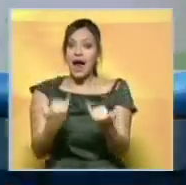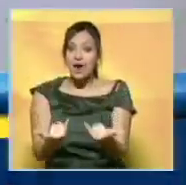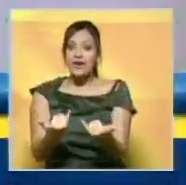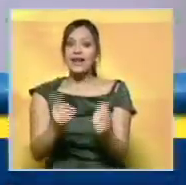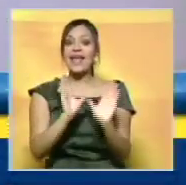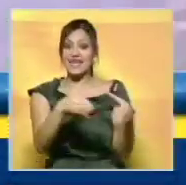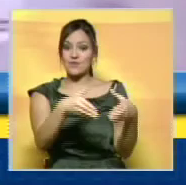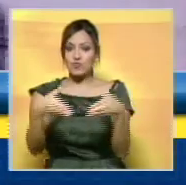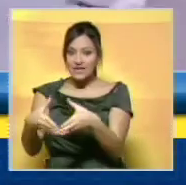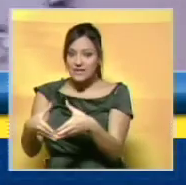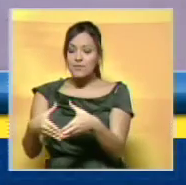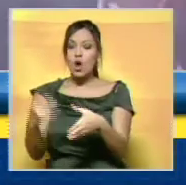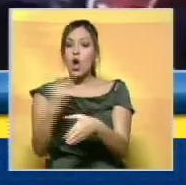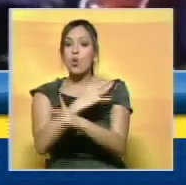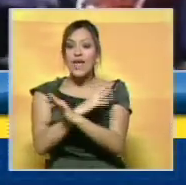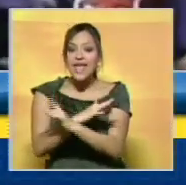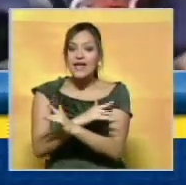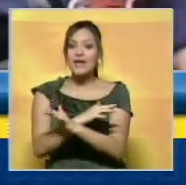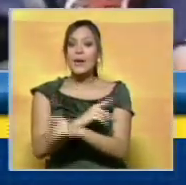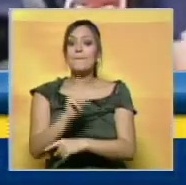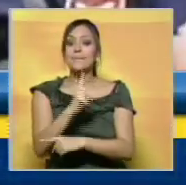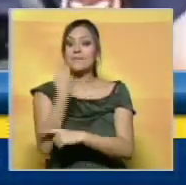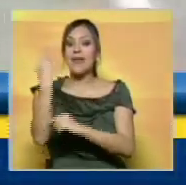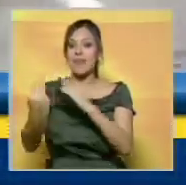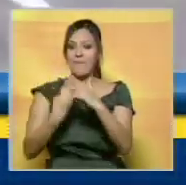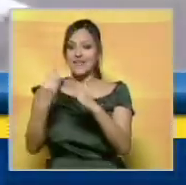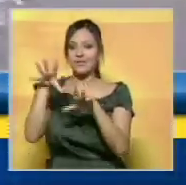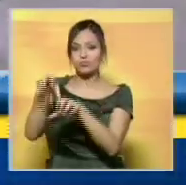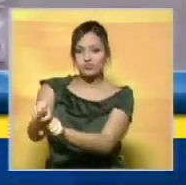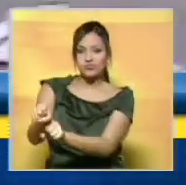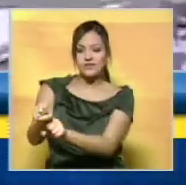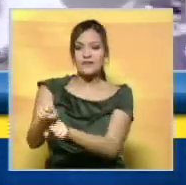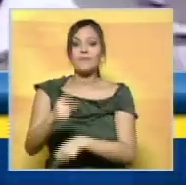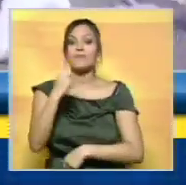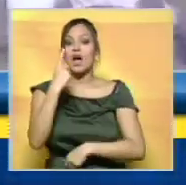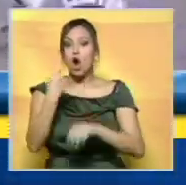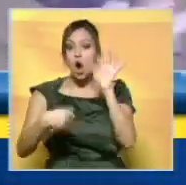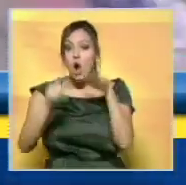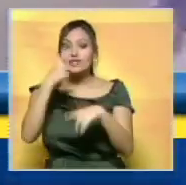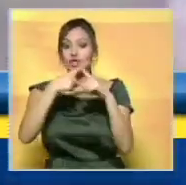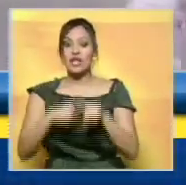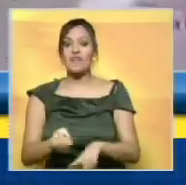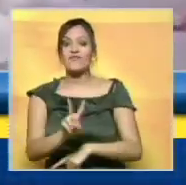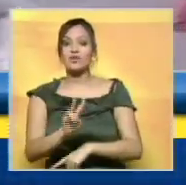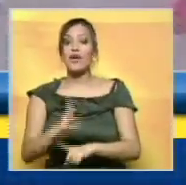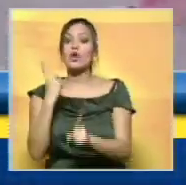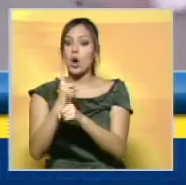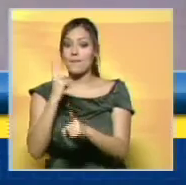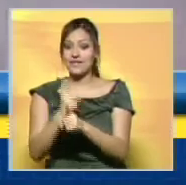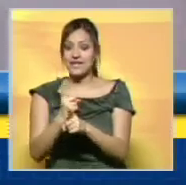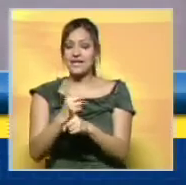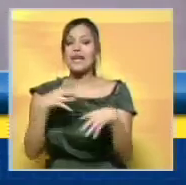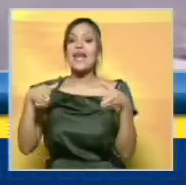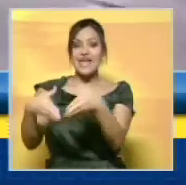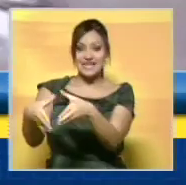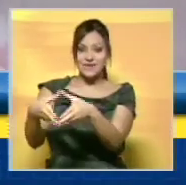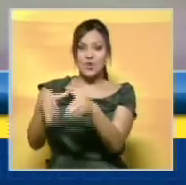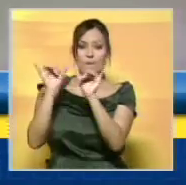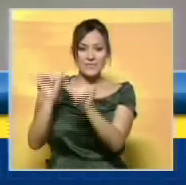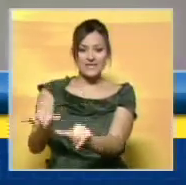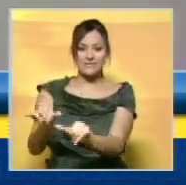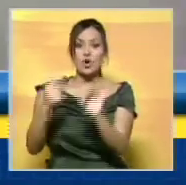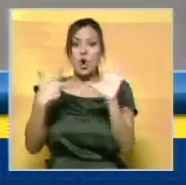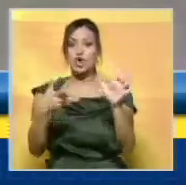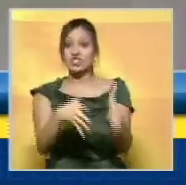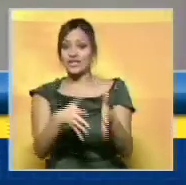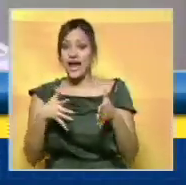Detroit, equipo del cual es ahora coach de la primera base. Vizquel jugó 11 de sus 24 temporadas en las mayores con los indios, club con el que ganó